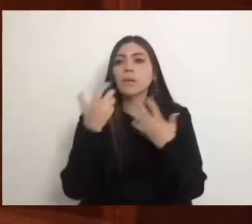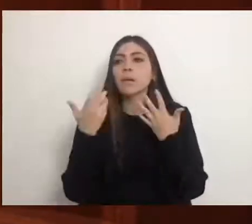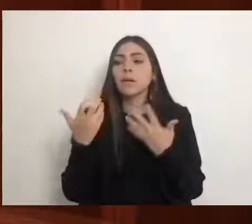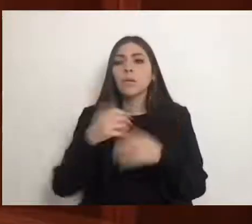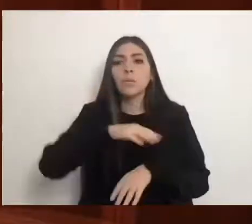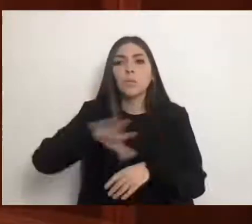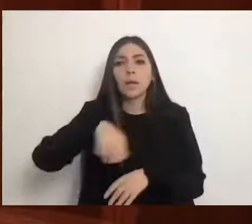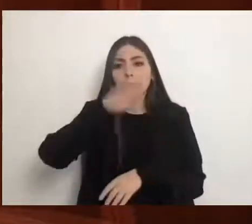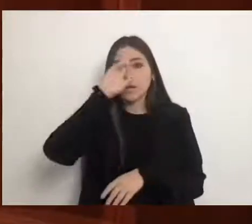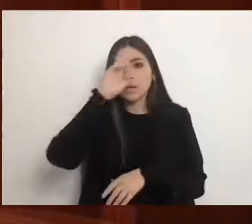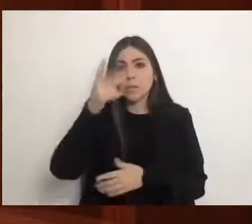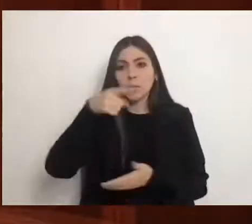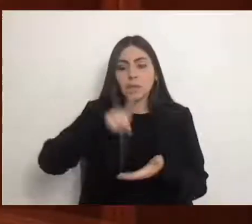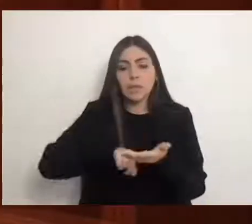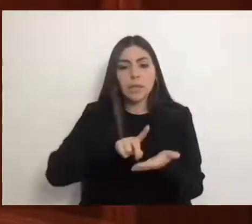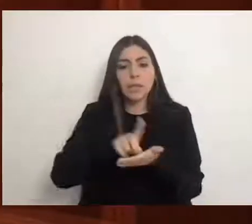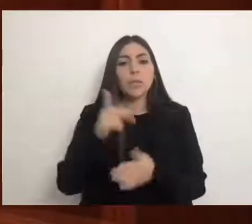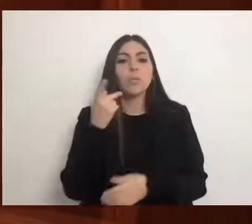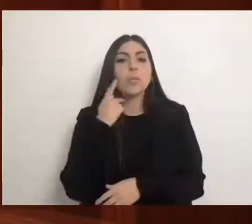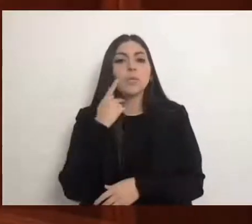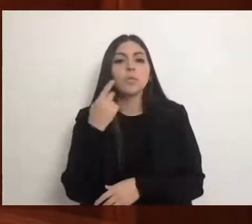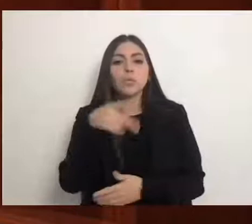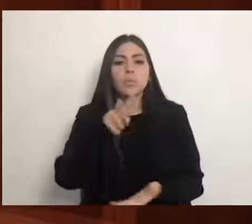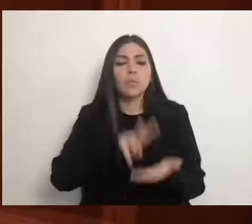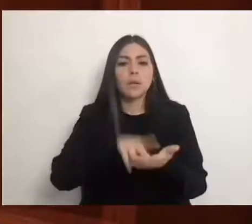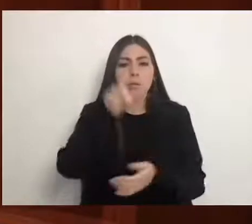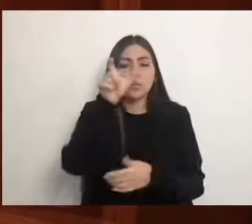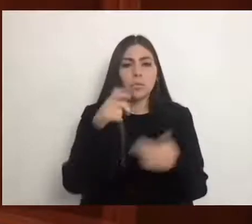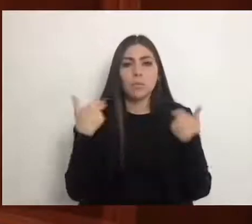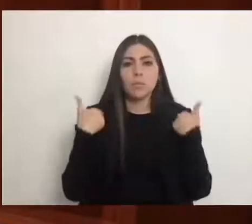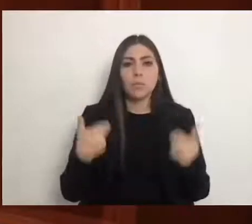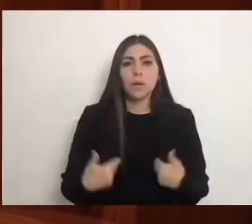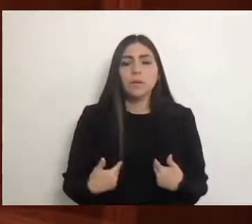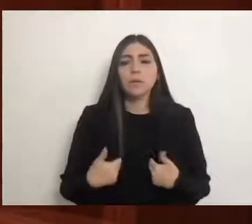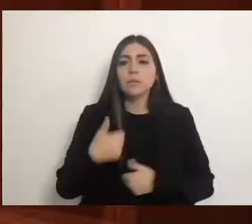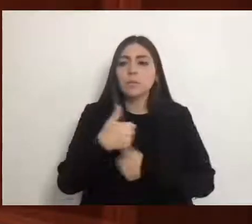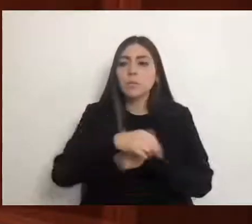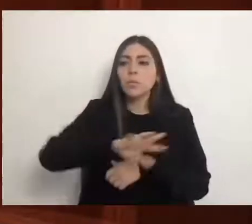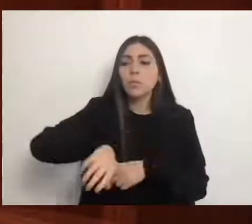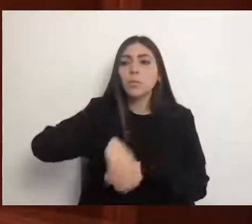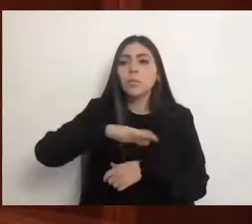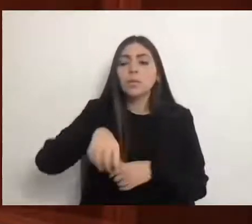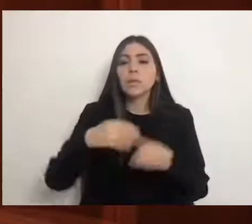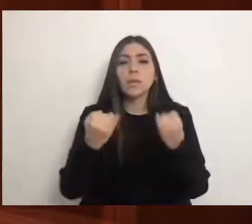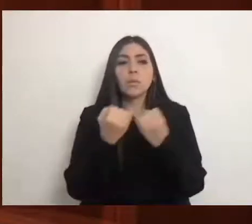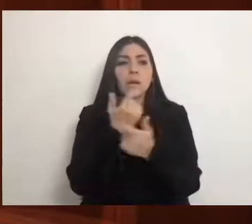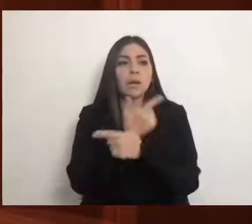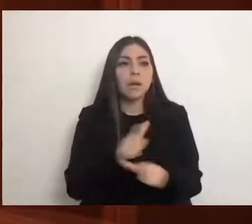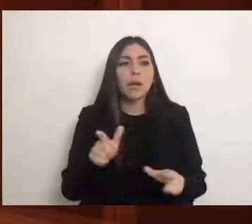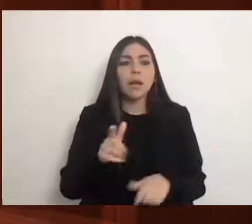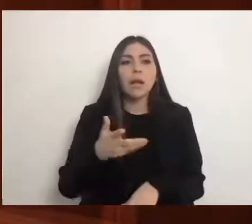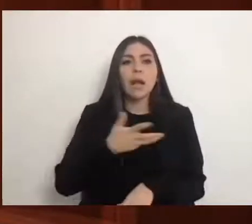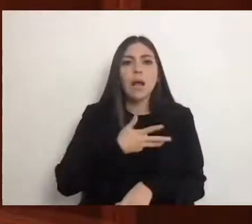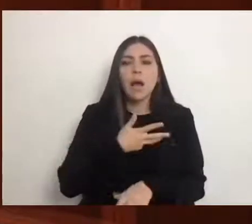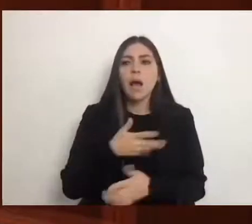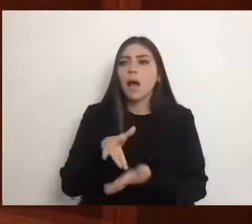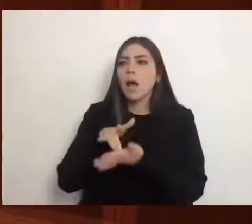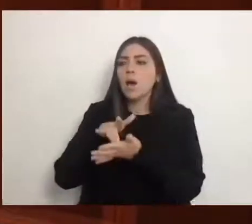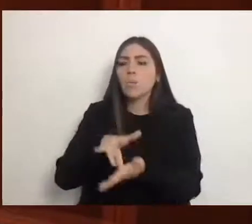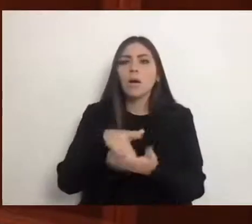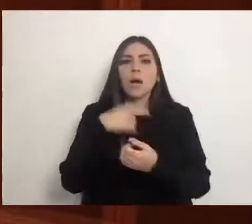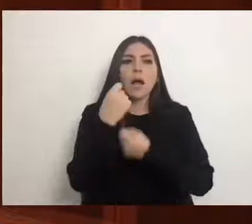políticos y a su dignidad humana. En dicha búsqueda de libertad e igualdad han encontrado cobijo en políticas de